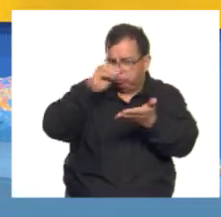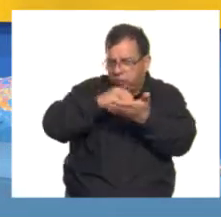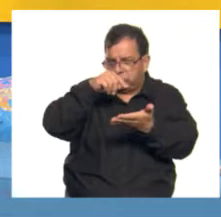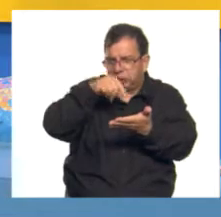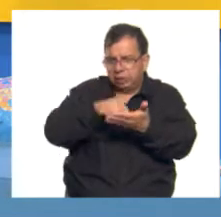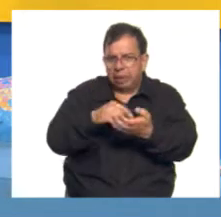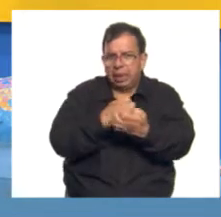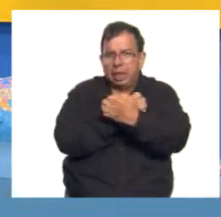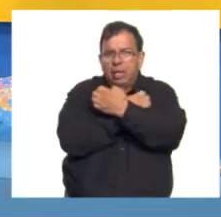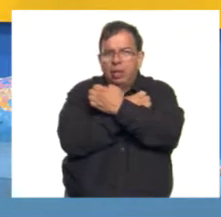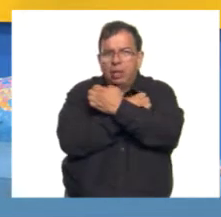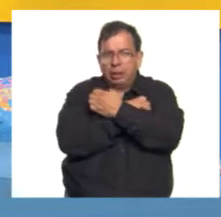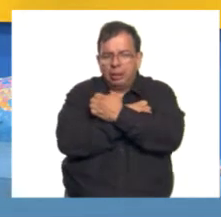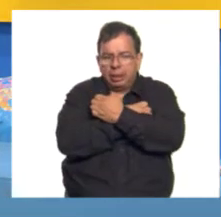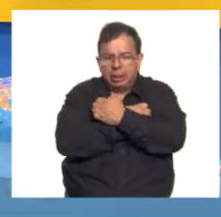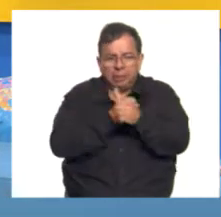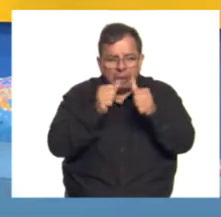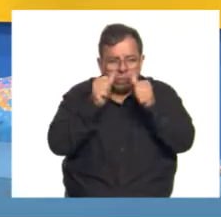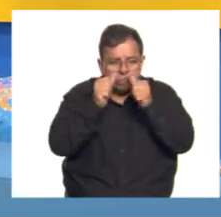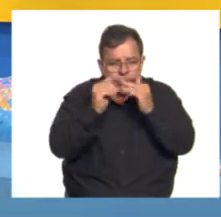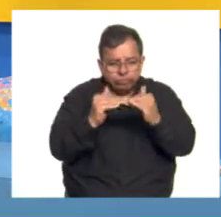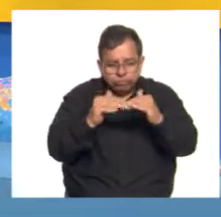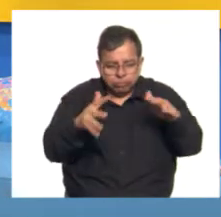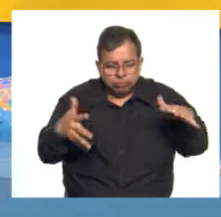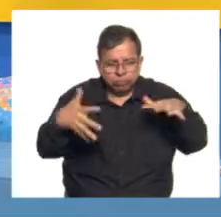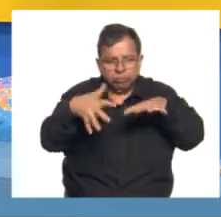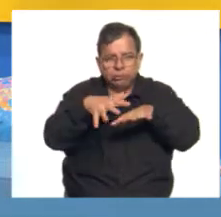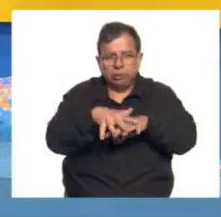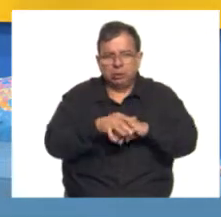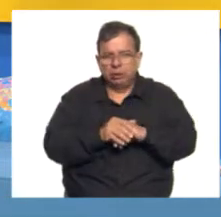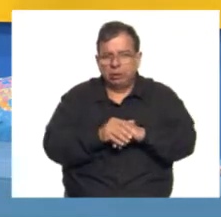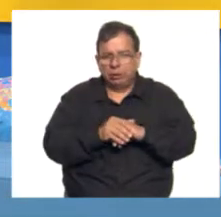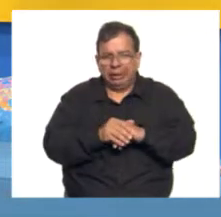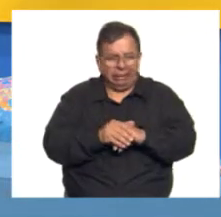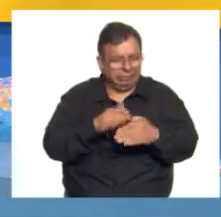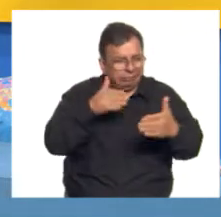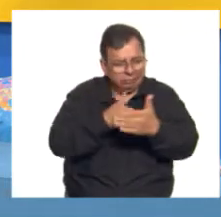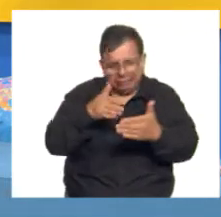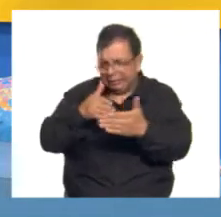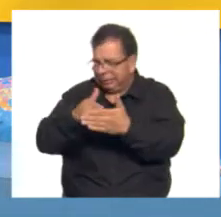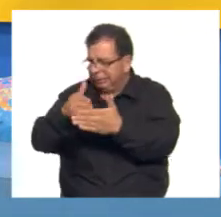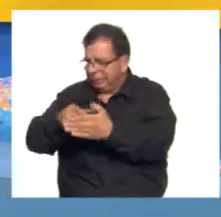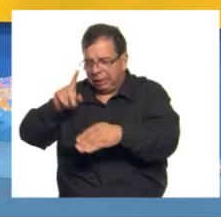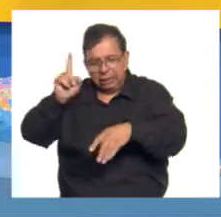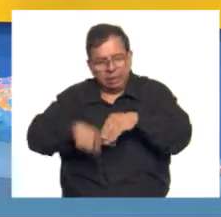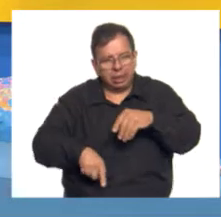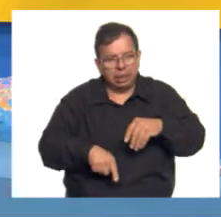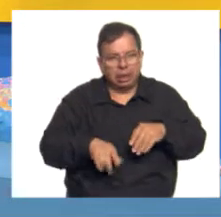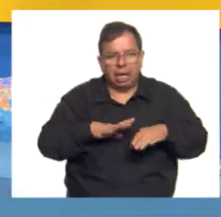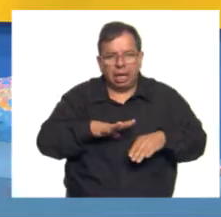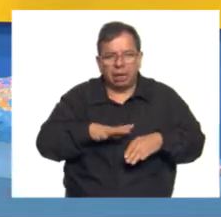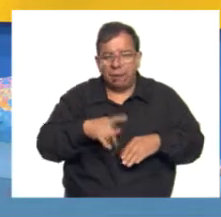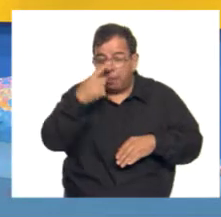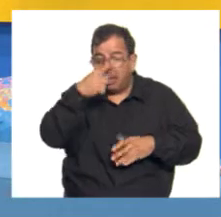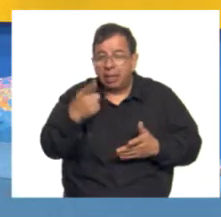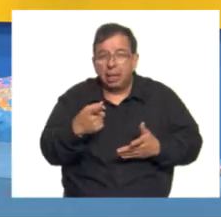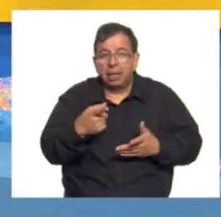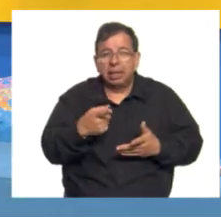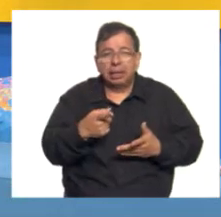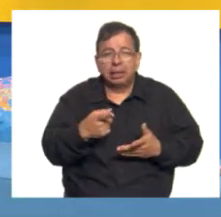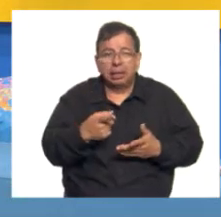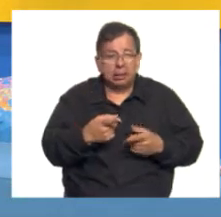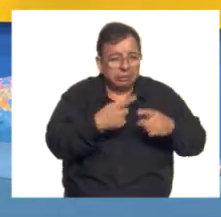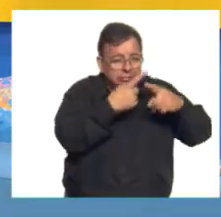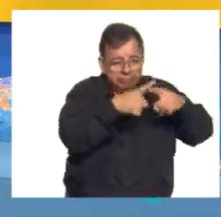educación debe ser inclusiva, o sea, no poner barreras de ningún tipo y dar espacio para que se pueda expresar